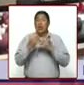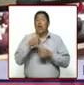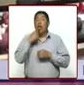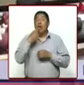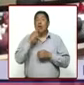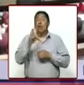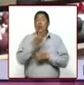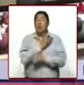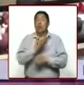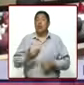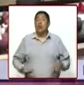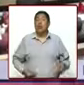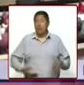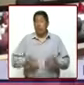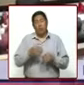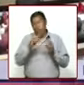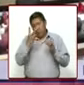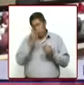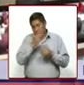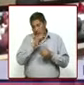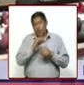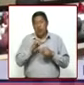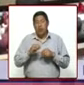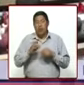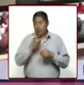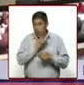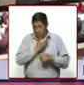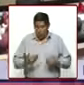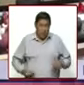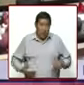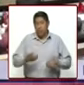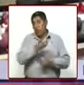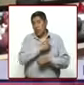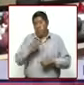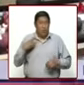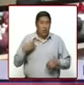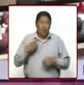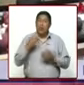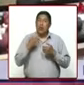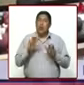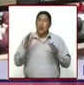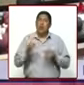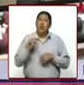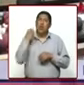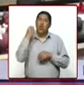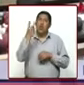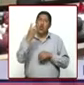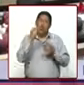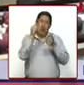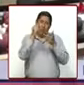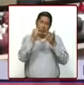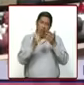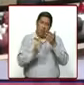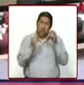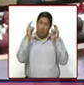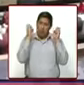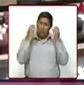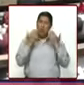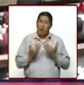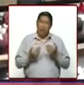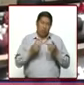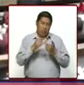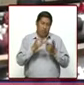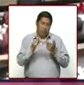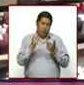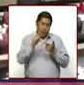palabras de la vicepresidenta de la Cámara, de la segunda vicepresidenta de la Cámara de Diputados. Cabe destacar que son 12 puntos los que se van a tocar y al momento va el